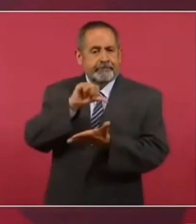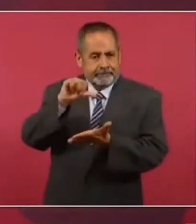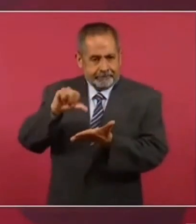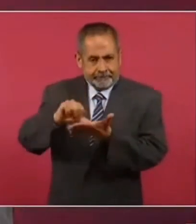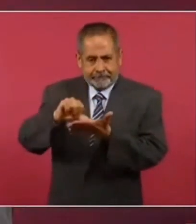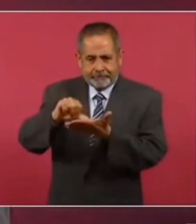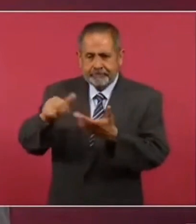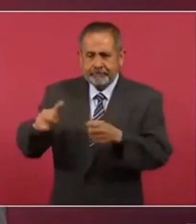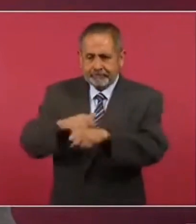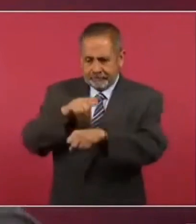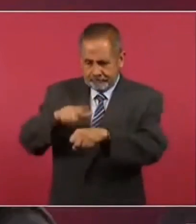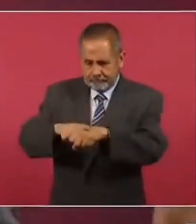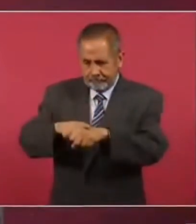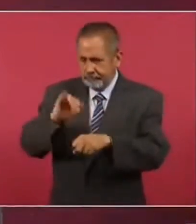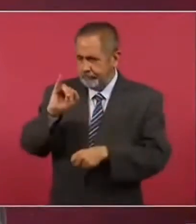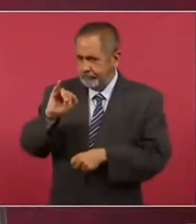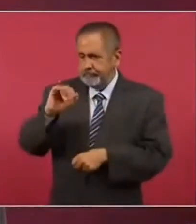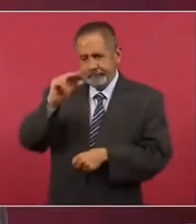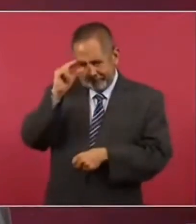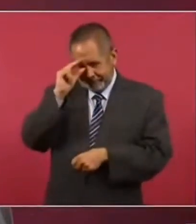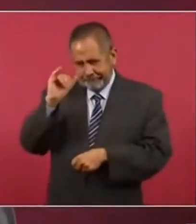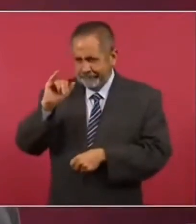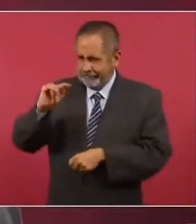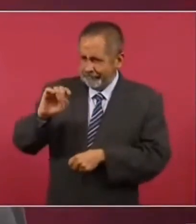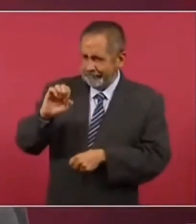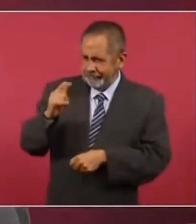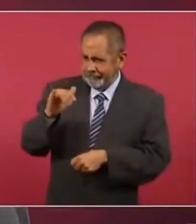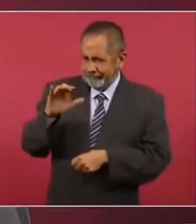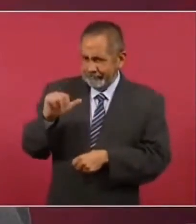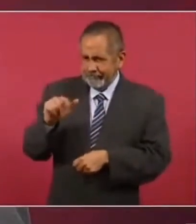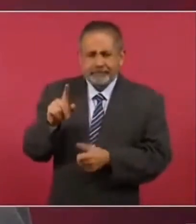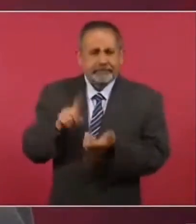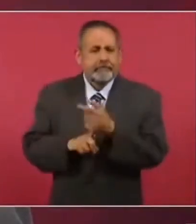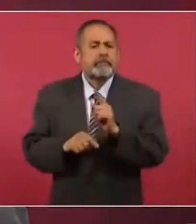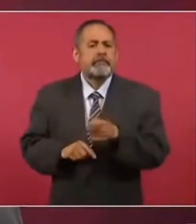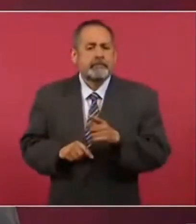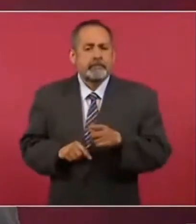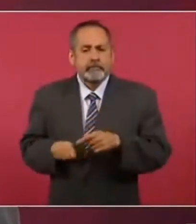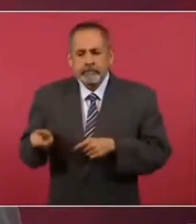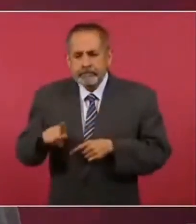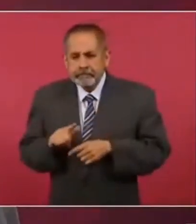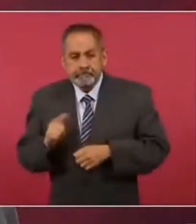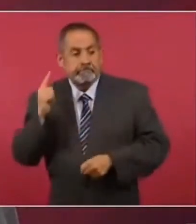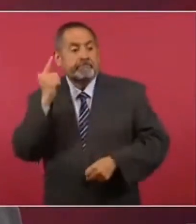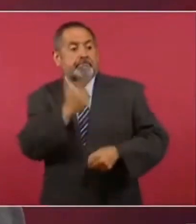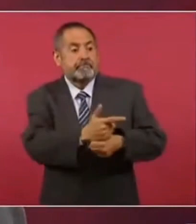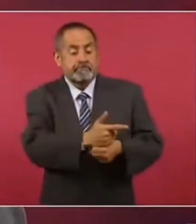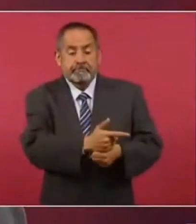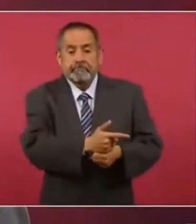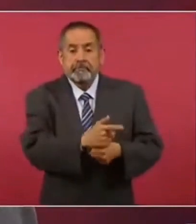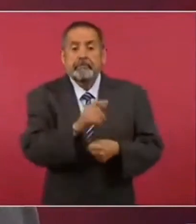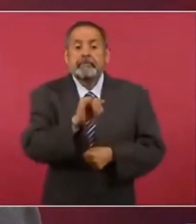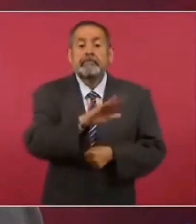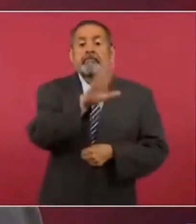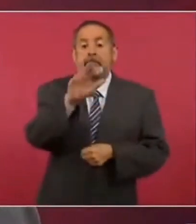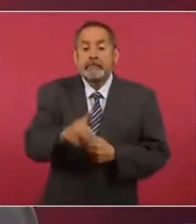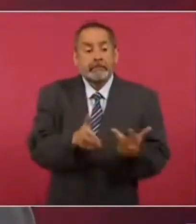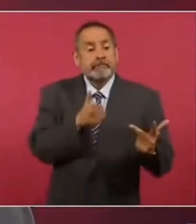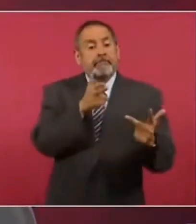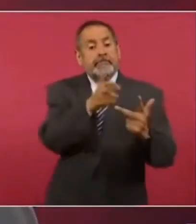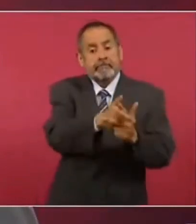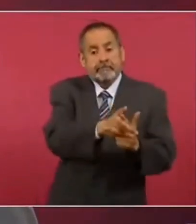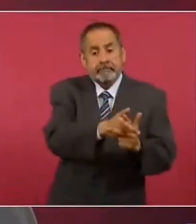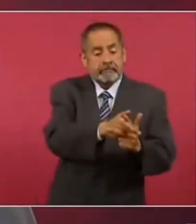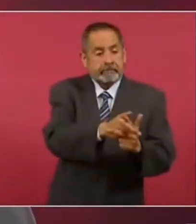que obtuvo información de que iban a asesinar al